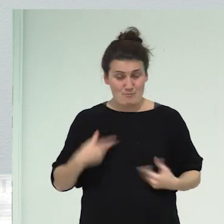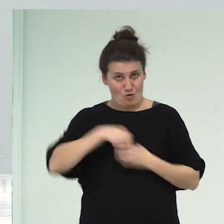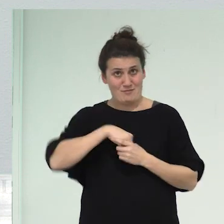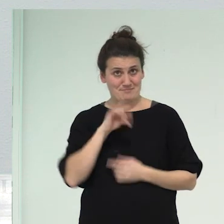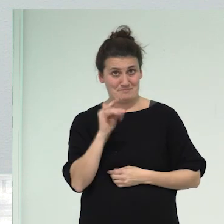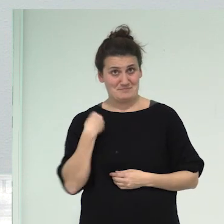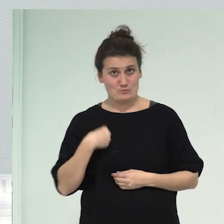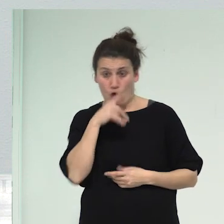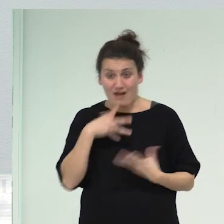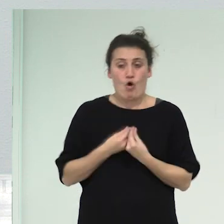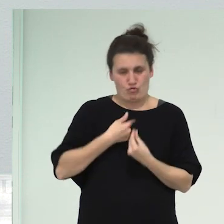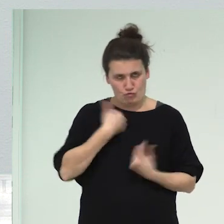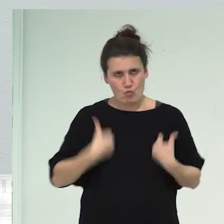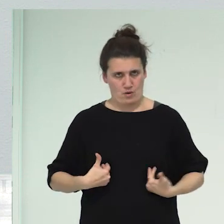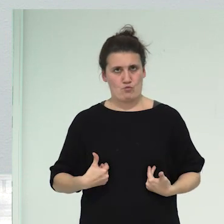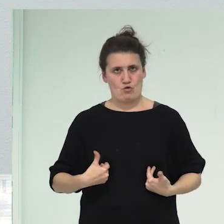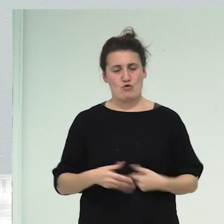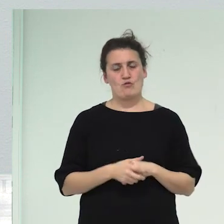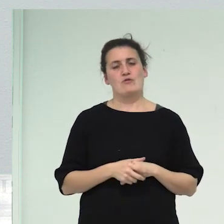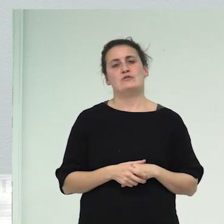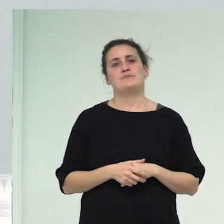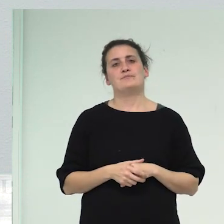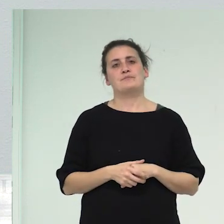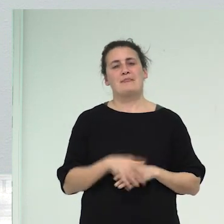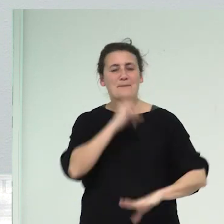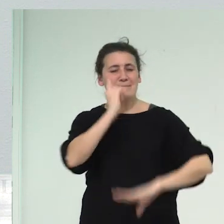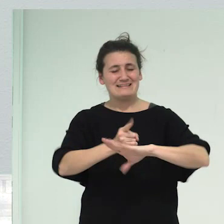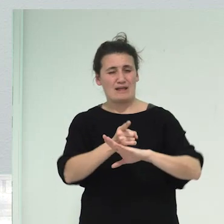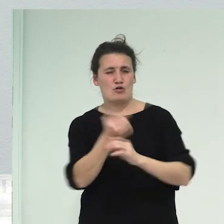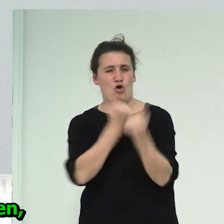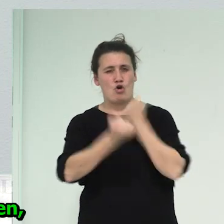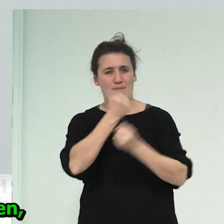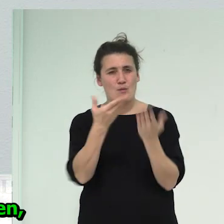con nuestros cuerpos. Los mandatos de una economía de la muerte,